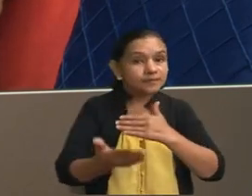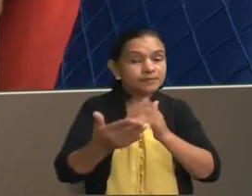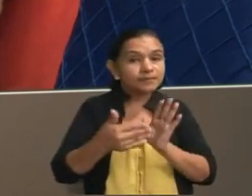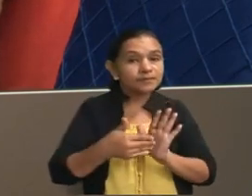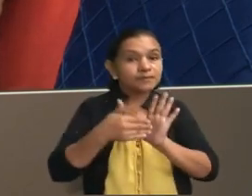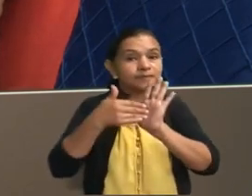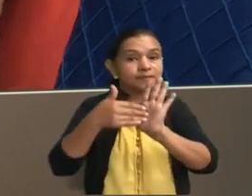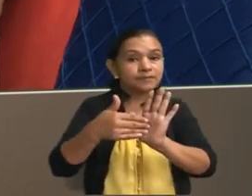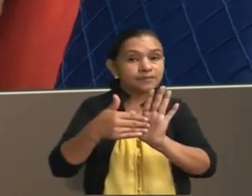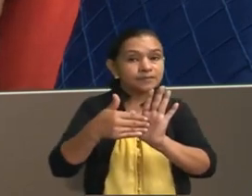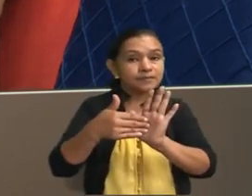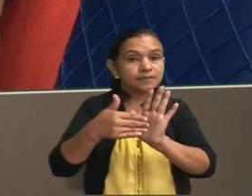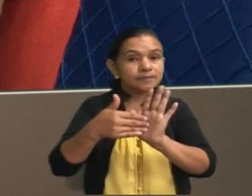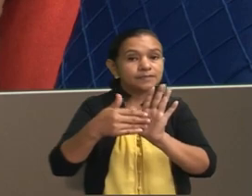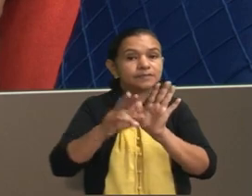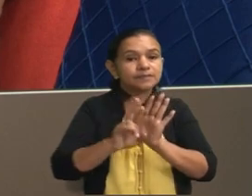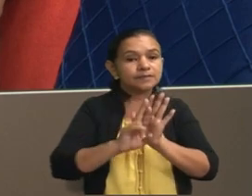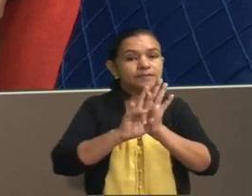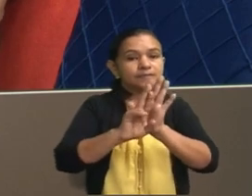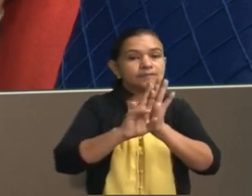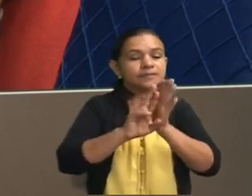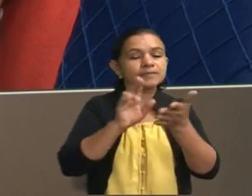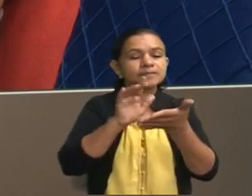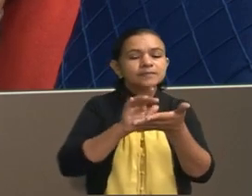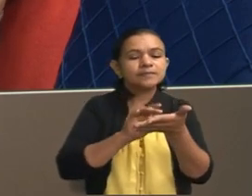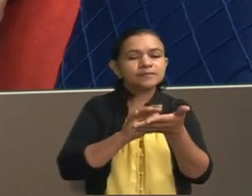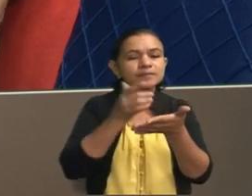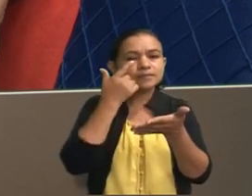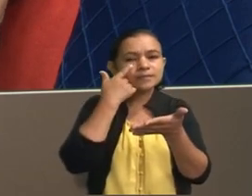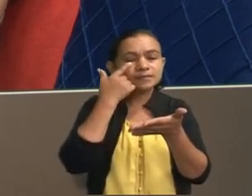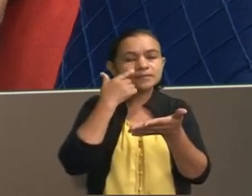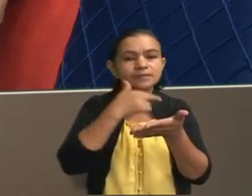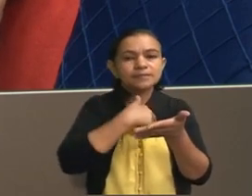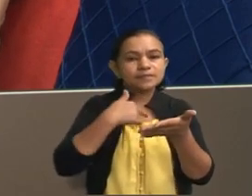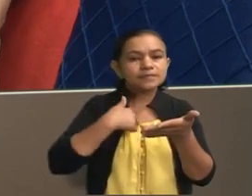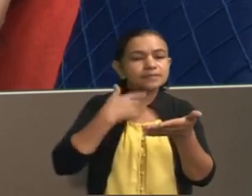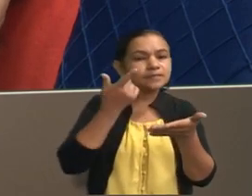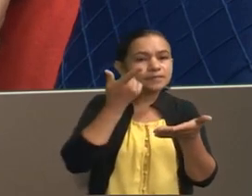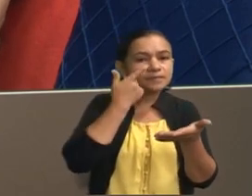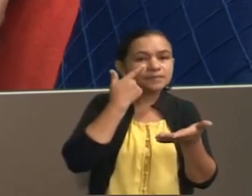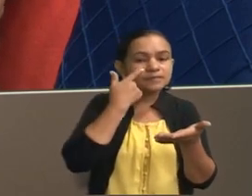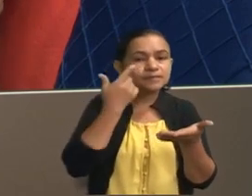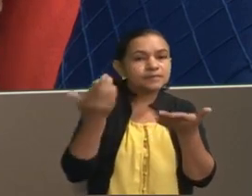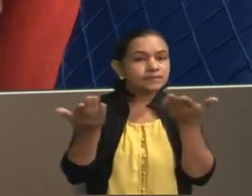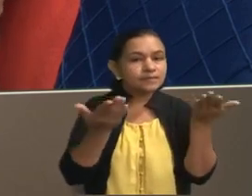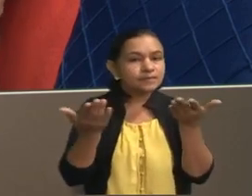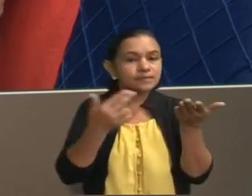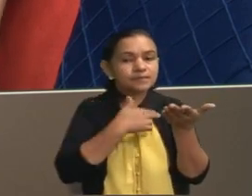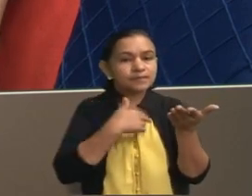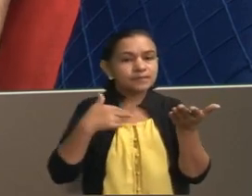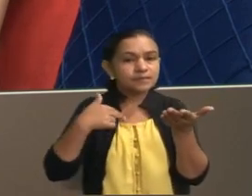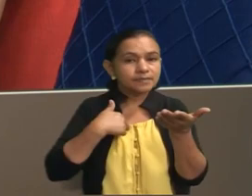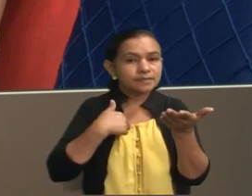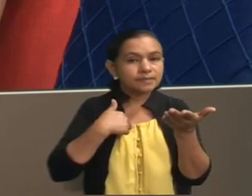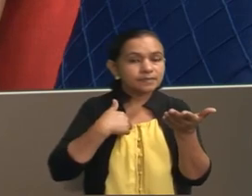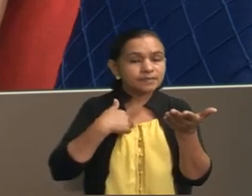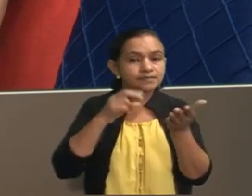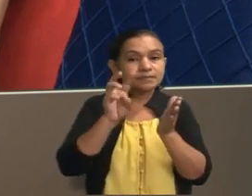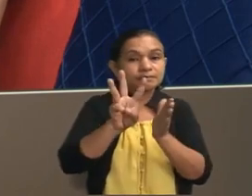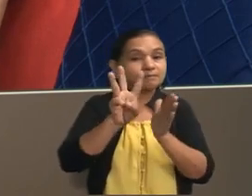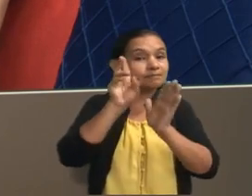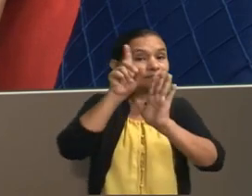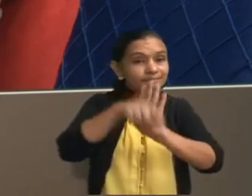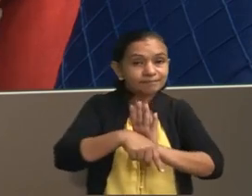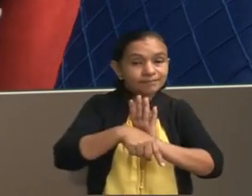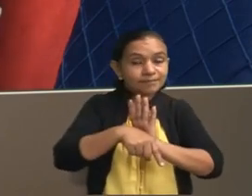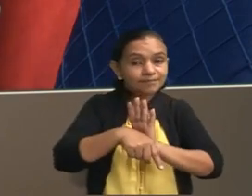presentamos los resultados del cálculo que vamos a hacer en este caso, ¿no? Entonces, en 3 minutos ya